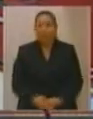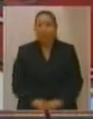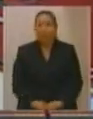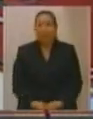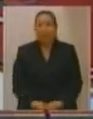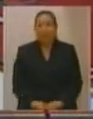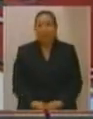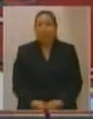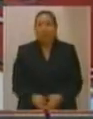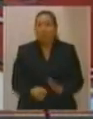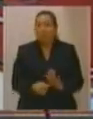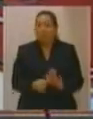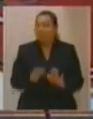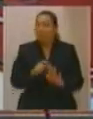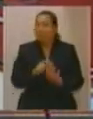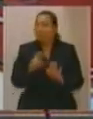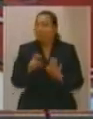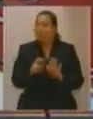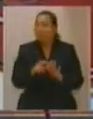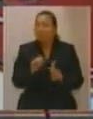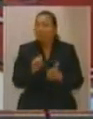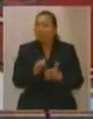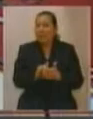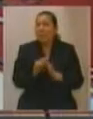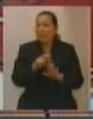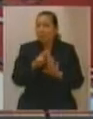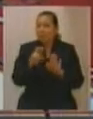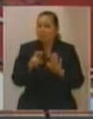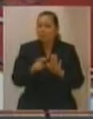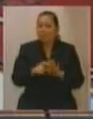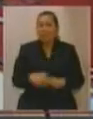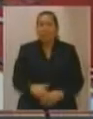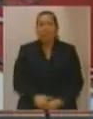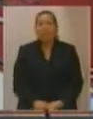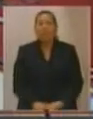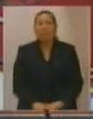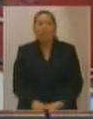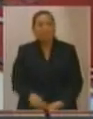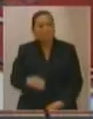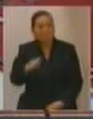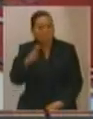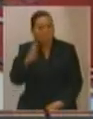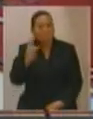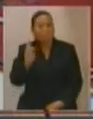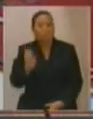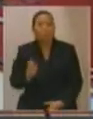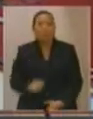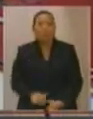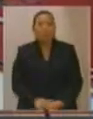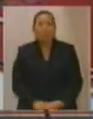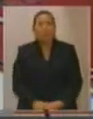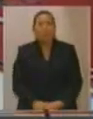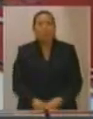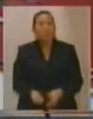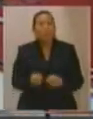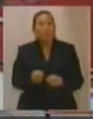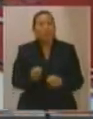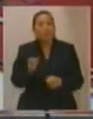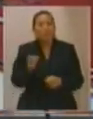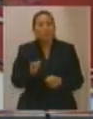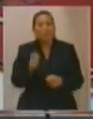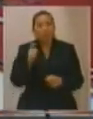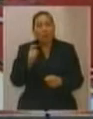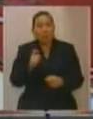siquiera al presentar mi proyecto. Y es que en el proyecto del señor Bruce están obligadas las